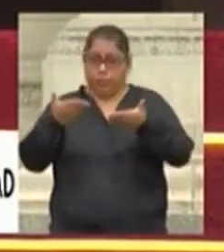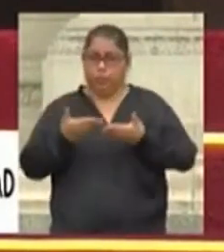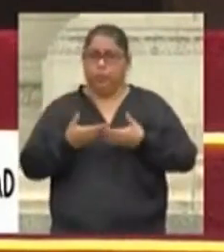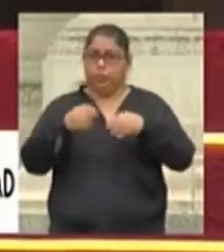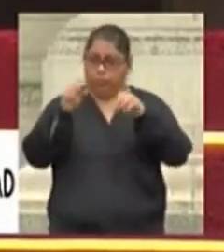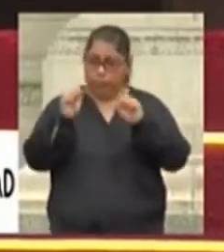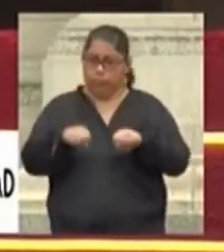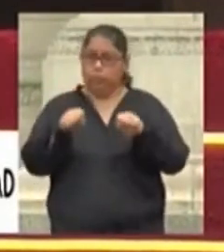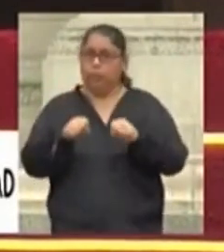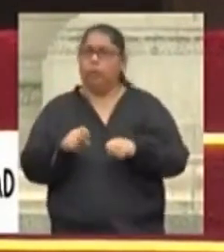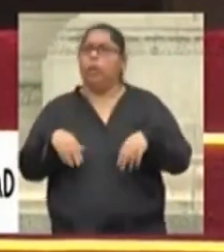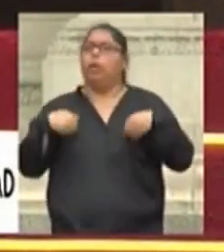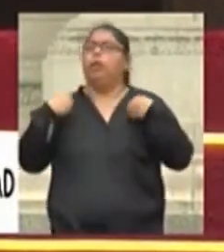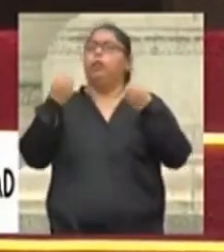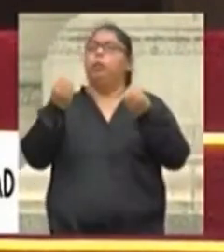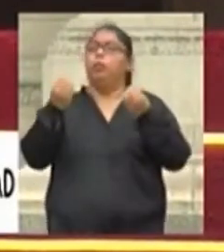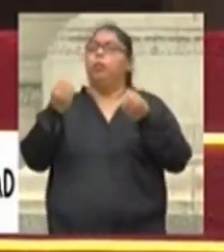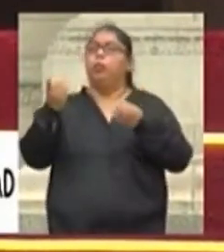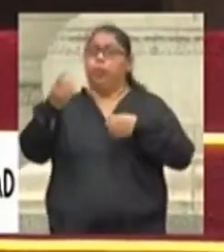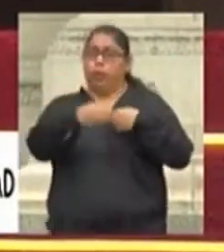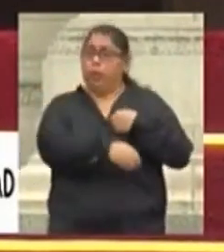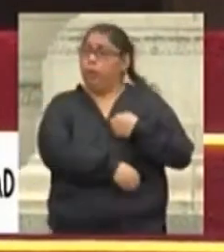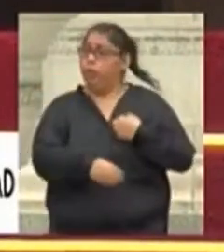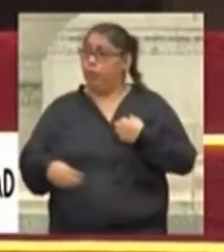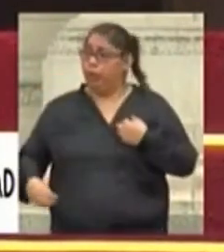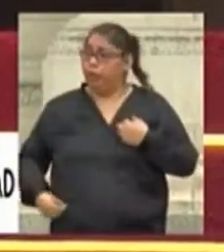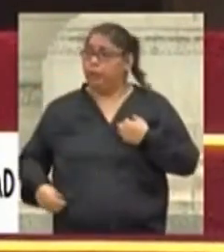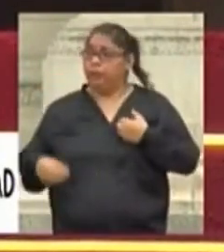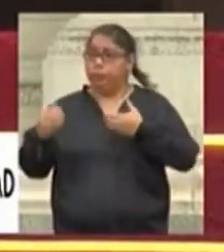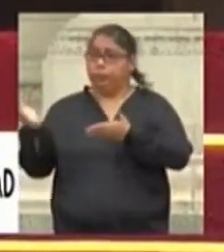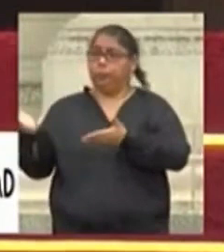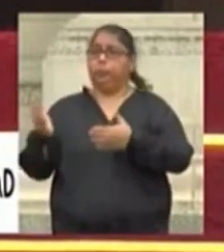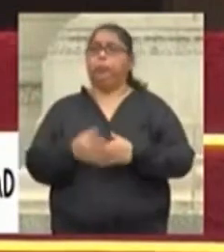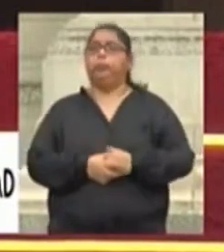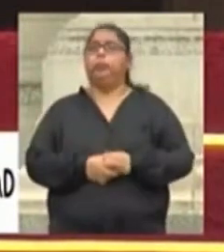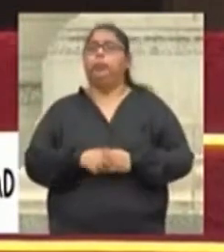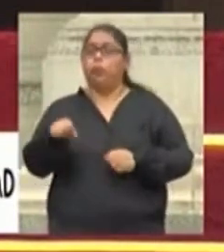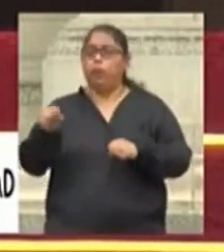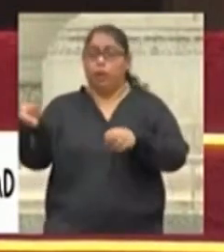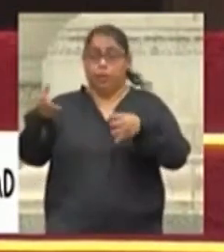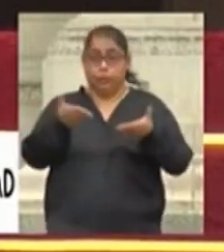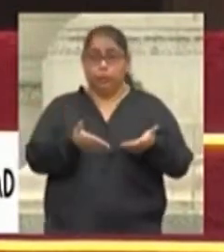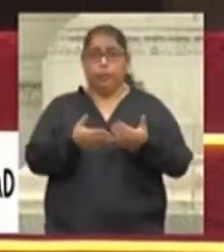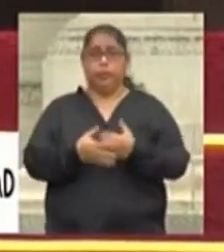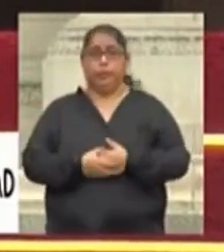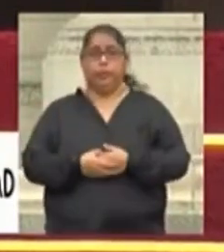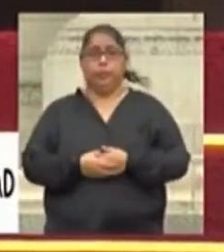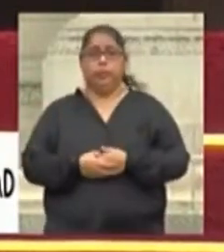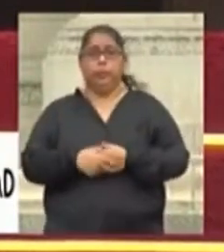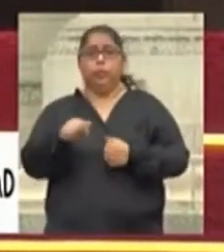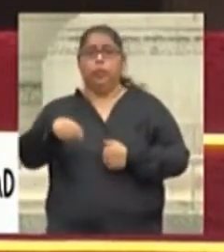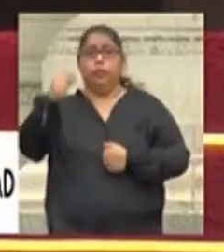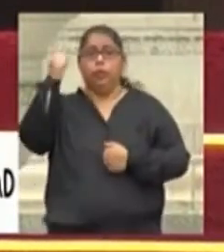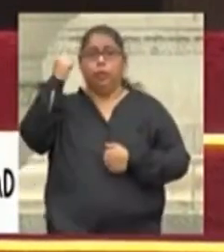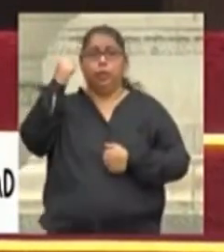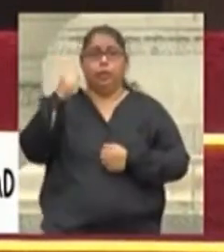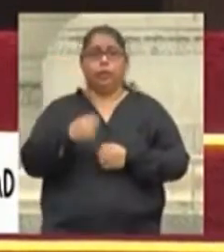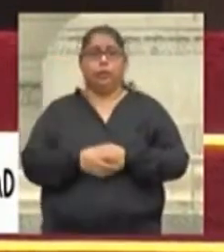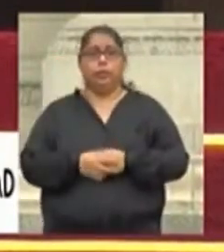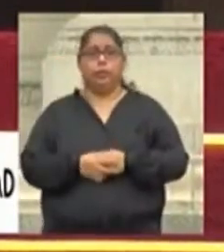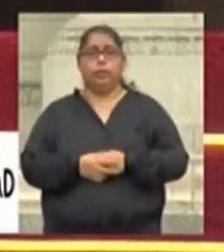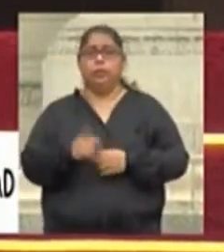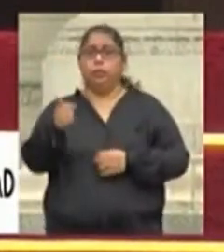asumiendo y vamos a ver de qué manera también a través del congreso a través de nuestros congresistas asuman hoy a los derechos que les